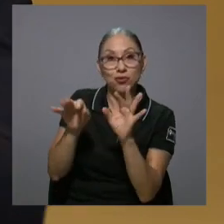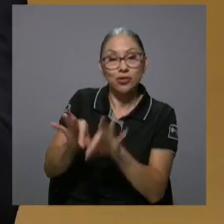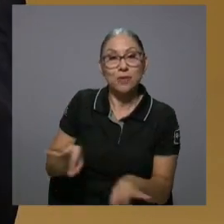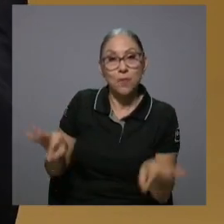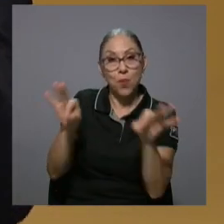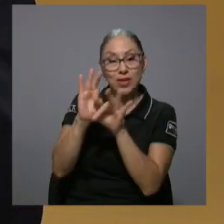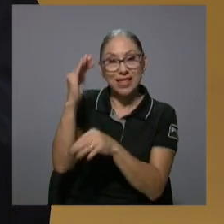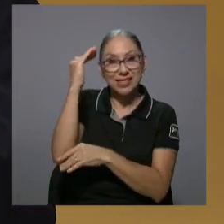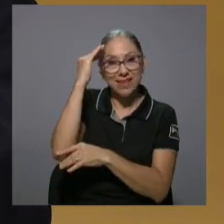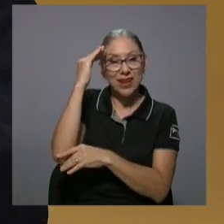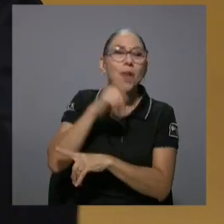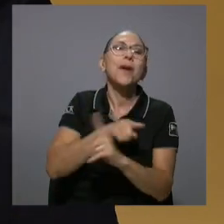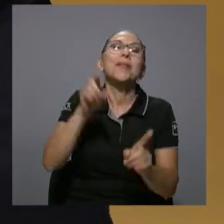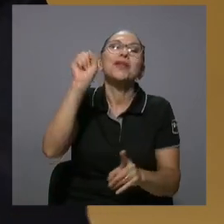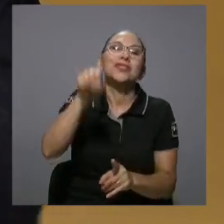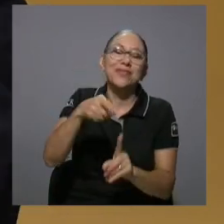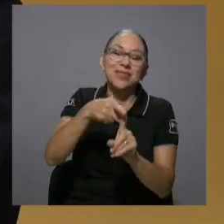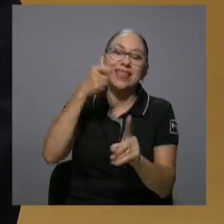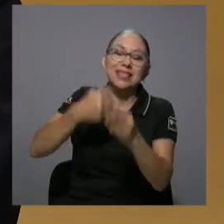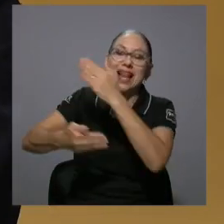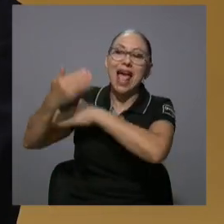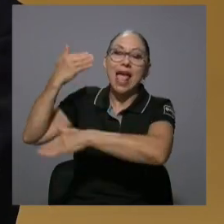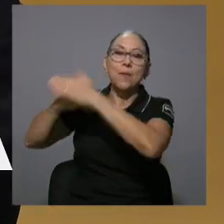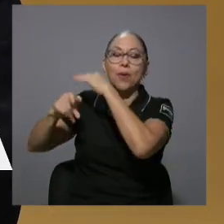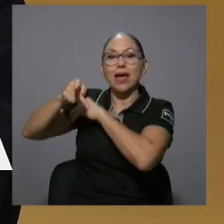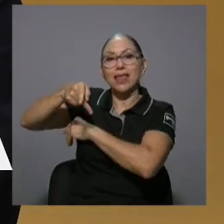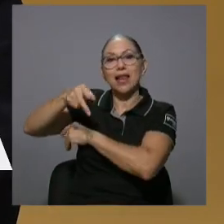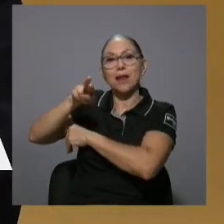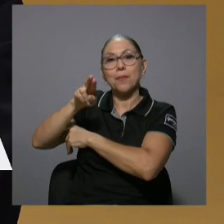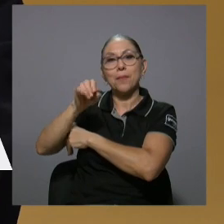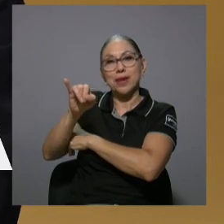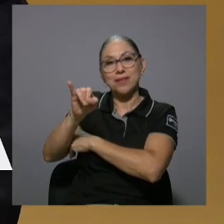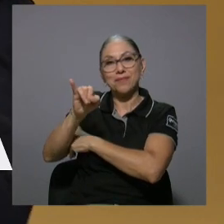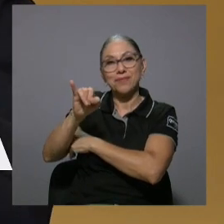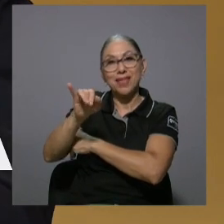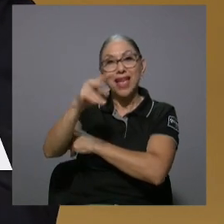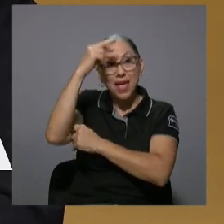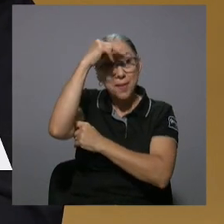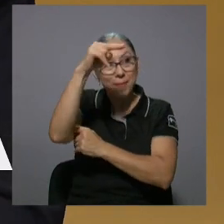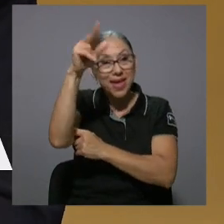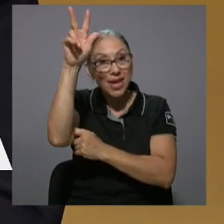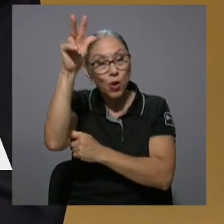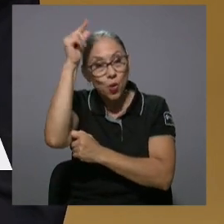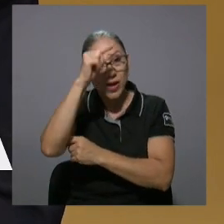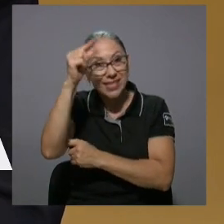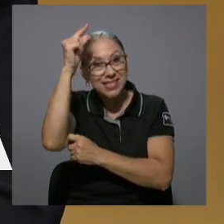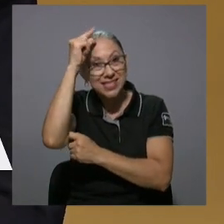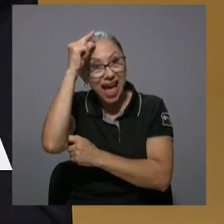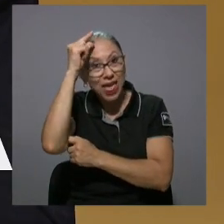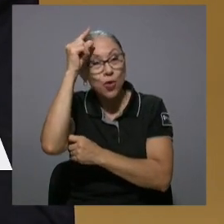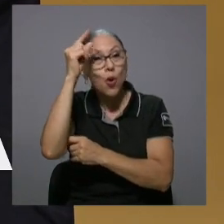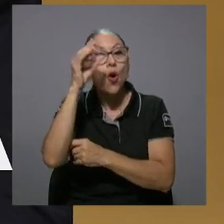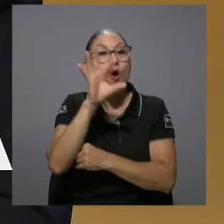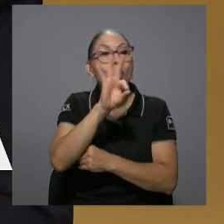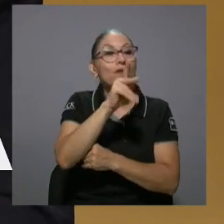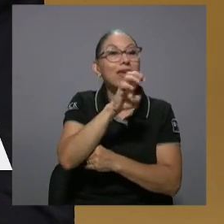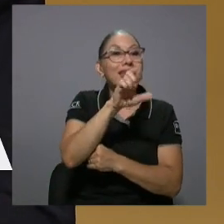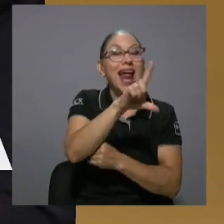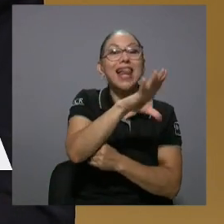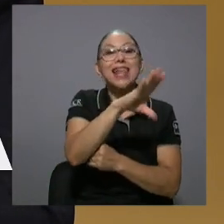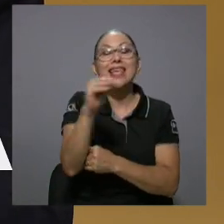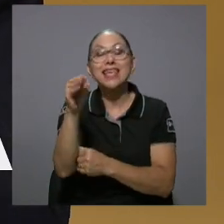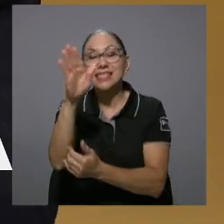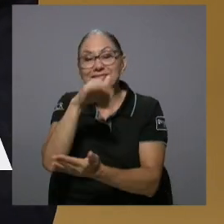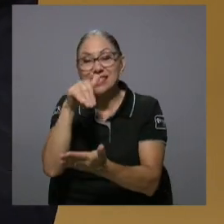la época del PRI, México se convirtió en un estado que, a pesar de ser federal, era muy centralista. Creo que eso se ha estado